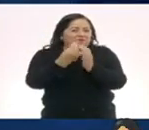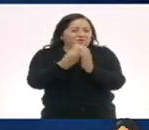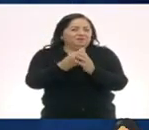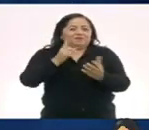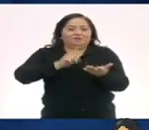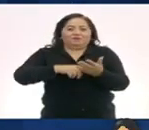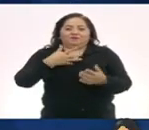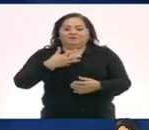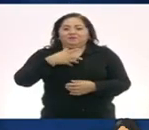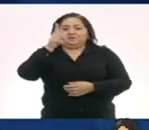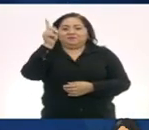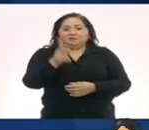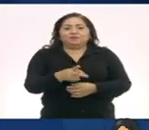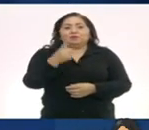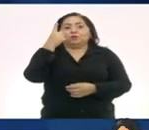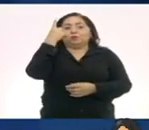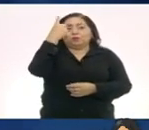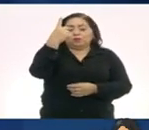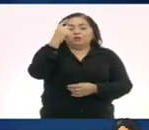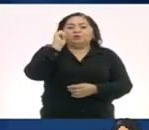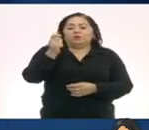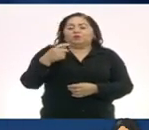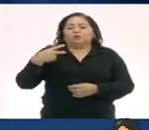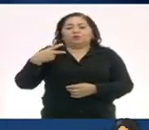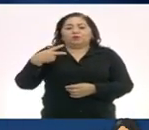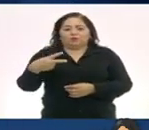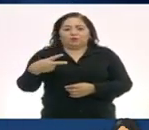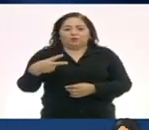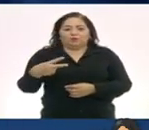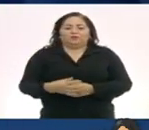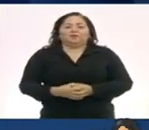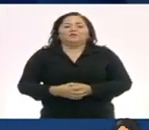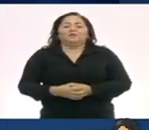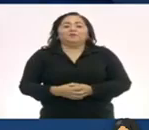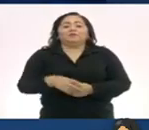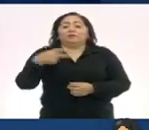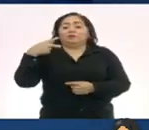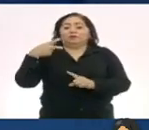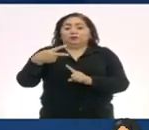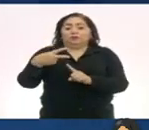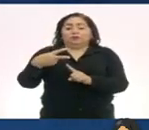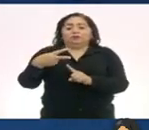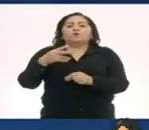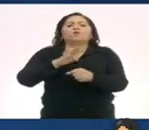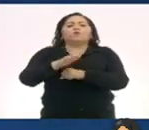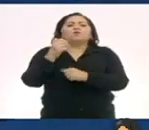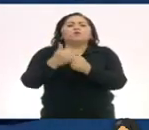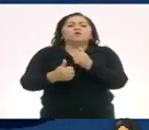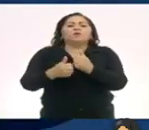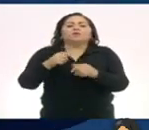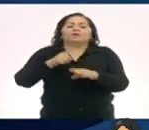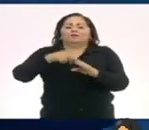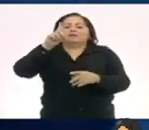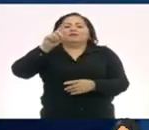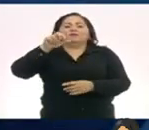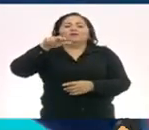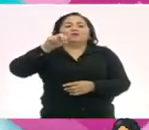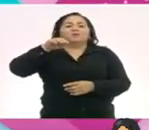un medio. El 1 va a corresponder al numerador. Y el 2 va a corresponder al